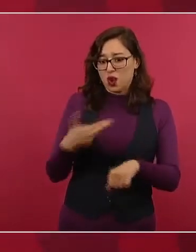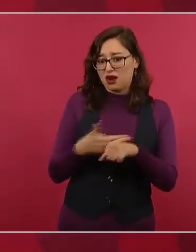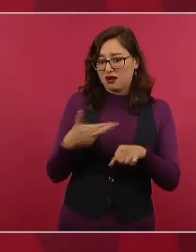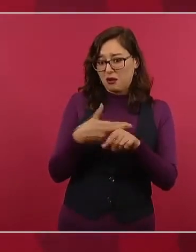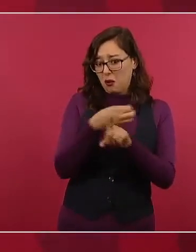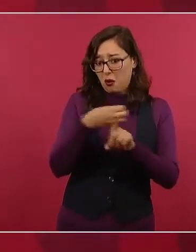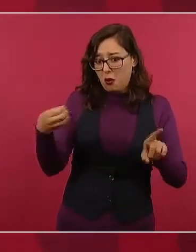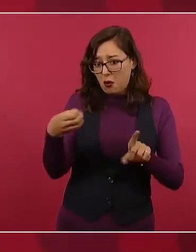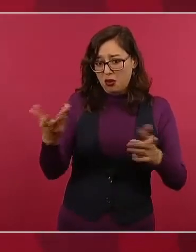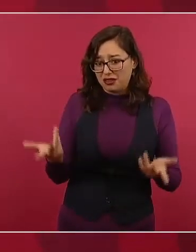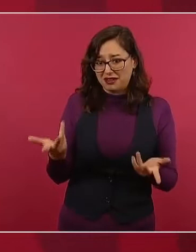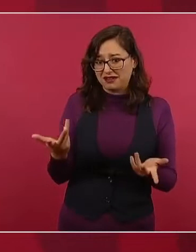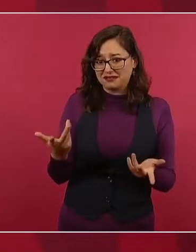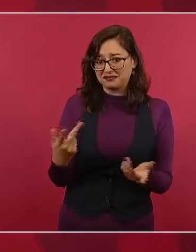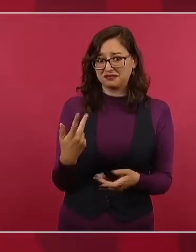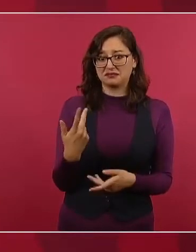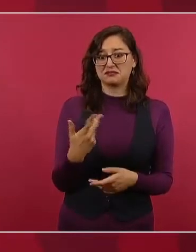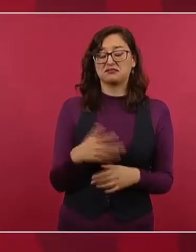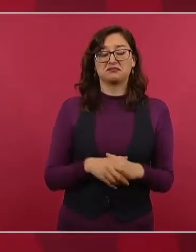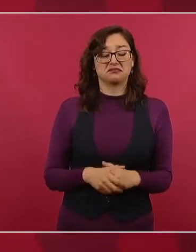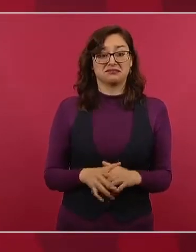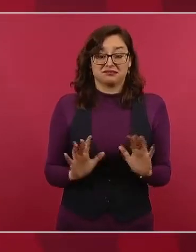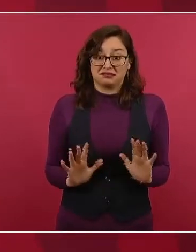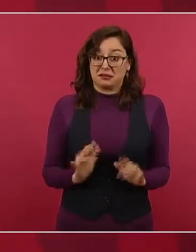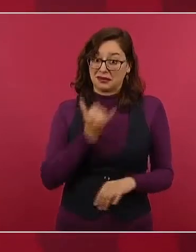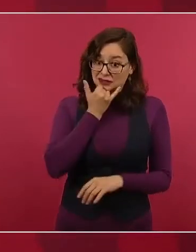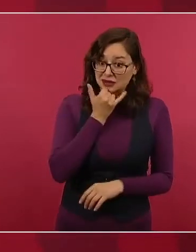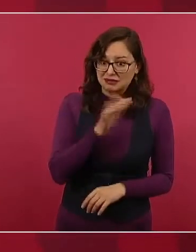que, según mi información,